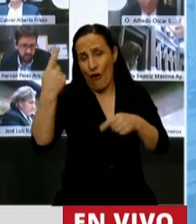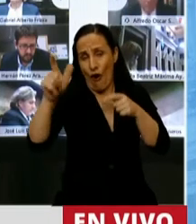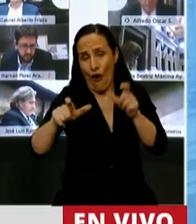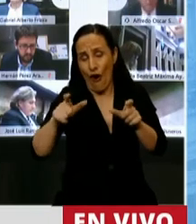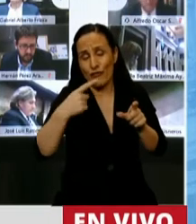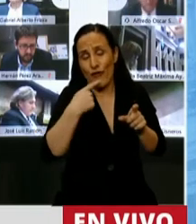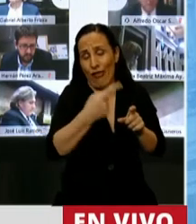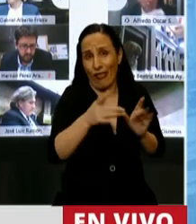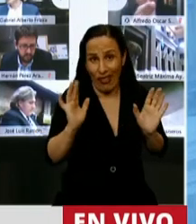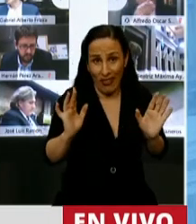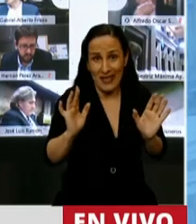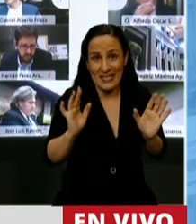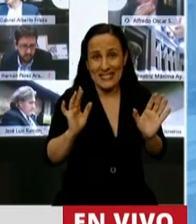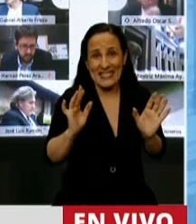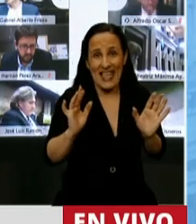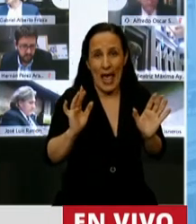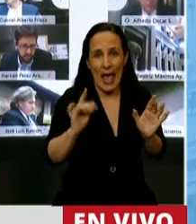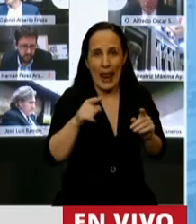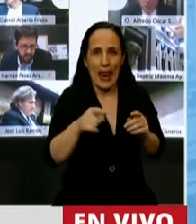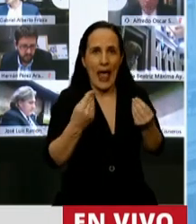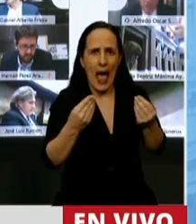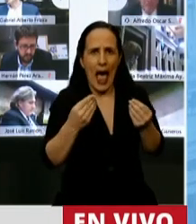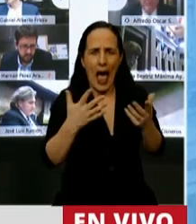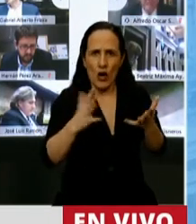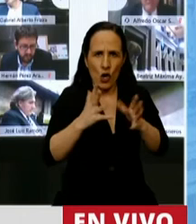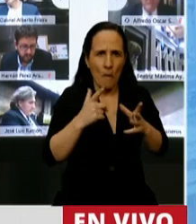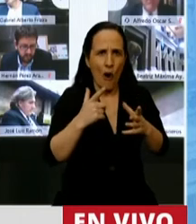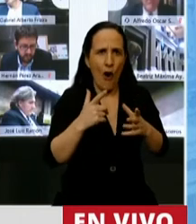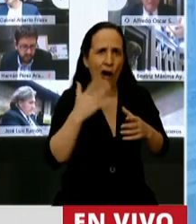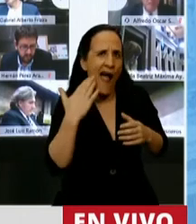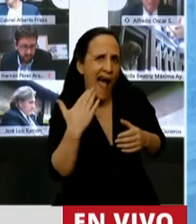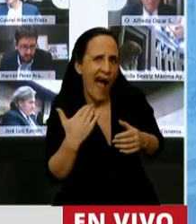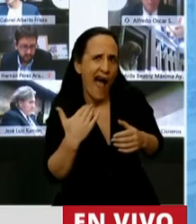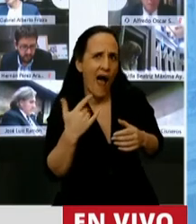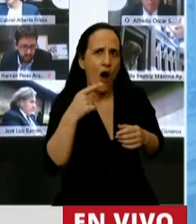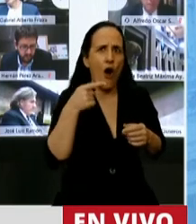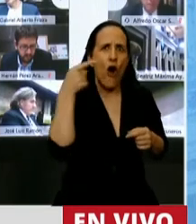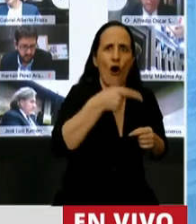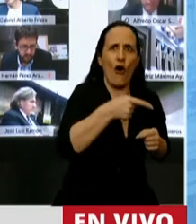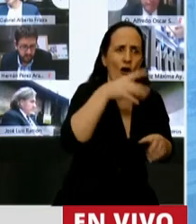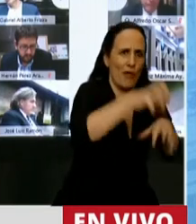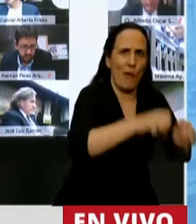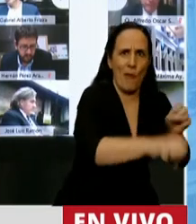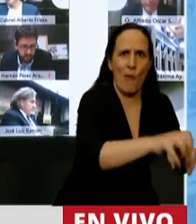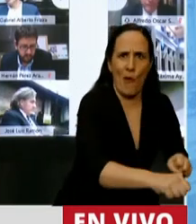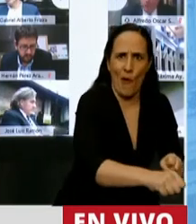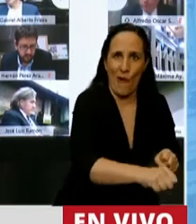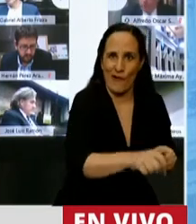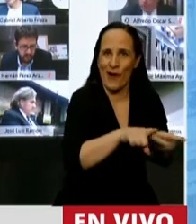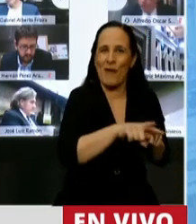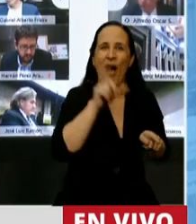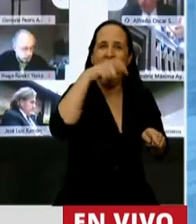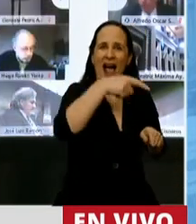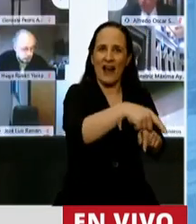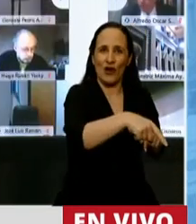lo definen, de ser halcones o palomas. Porque no aceptamos ser halcones depredadores, ni aceptamos la